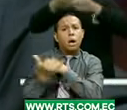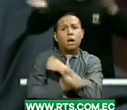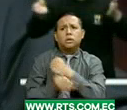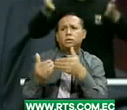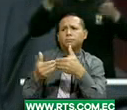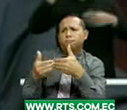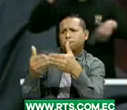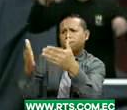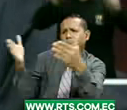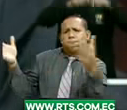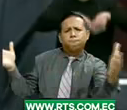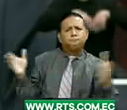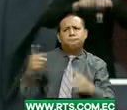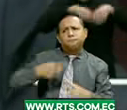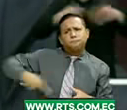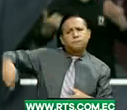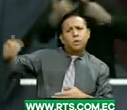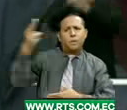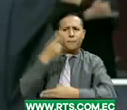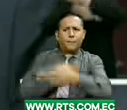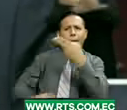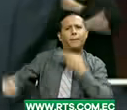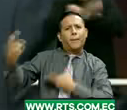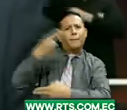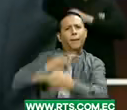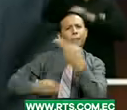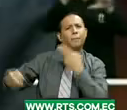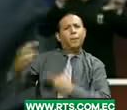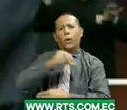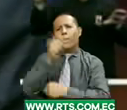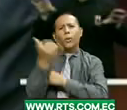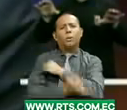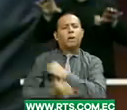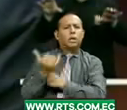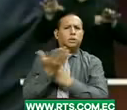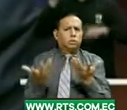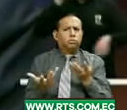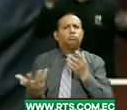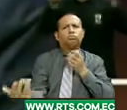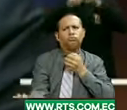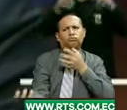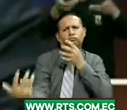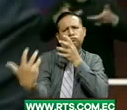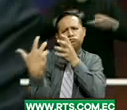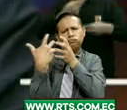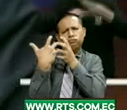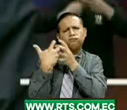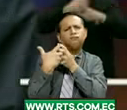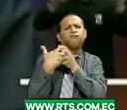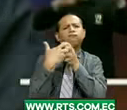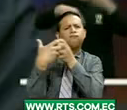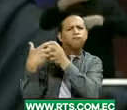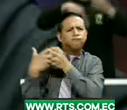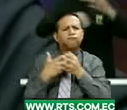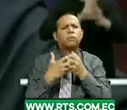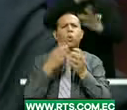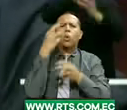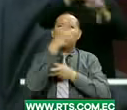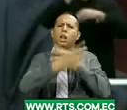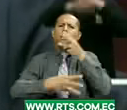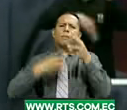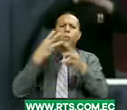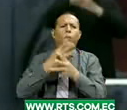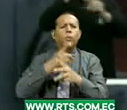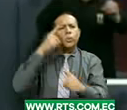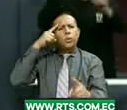libre comercio con nuestros más grandes aliados. Nos insertaremos plenamente en el mundo para